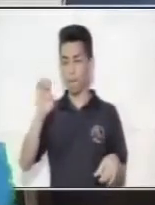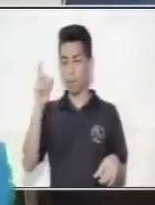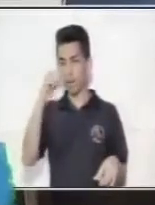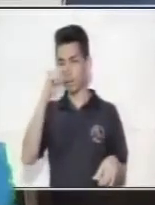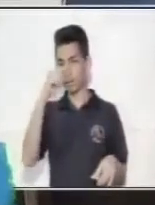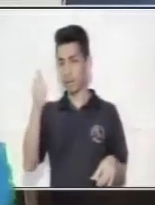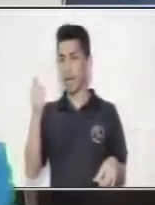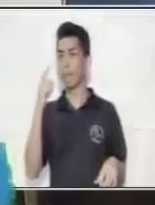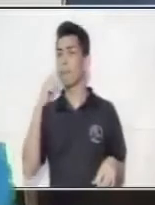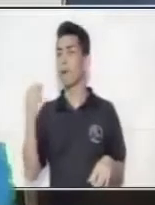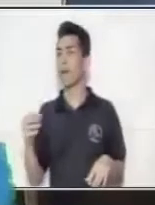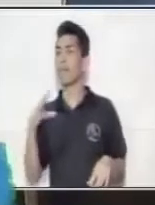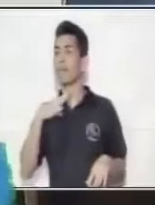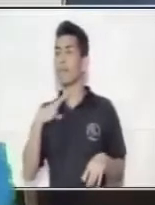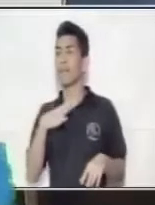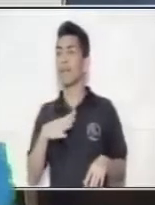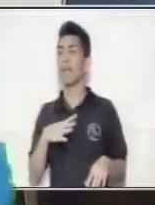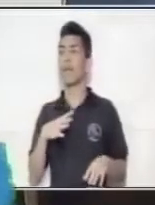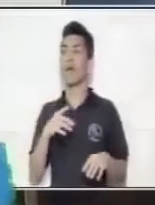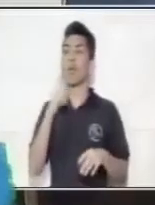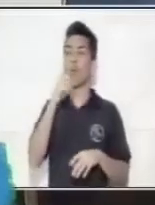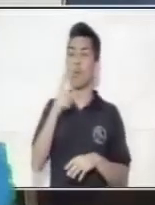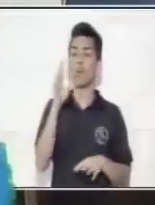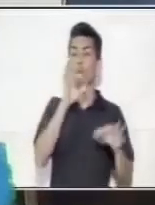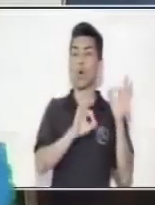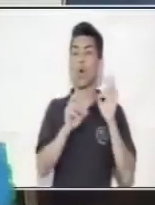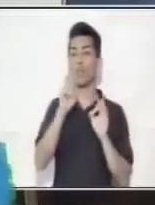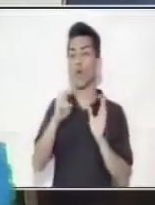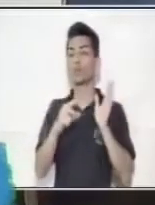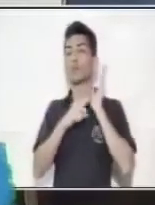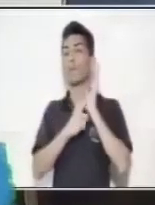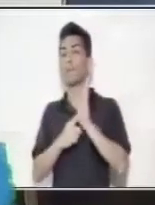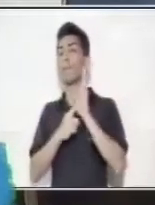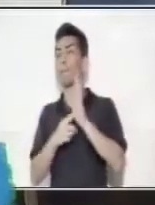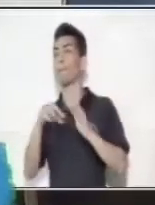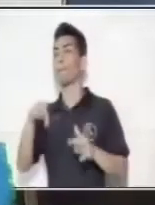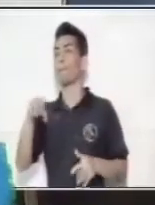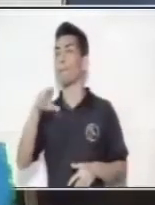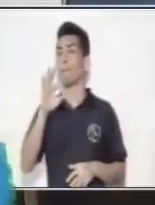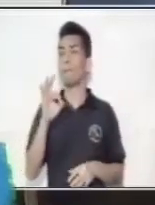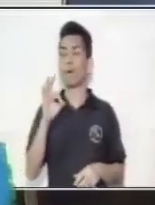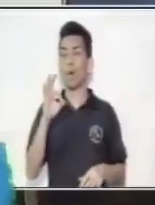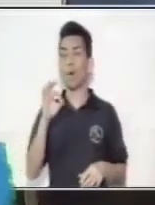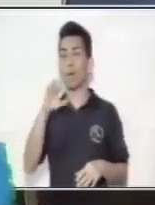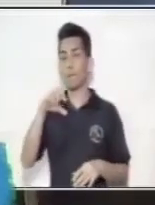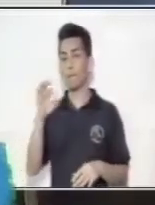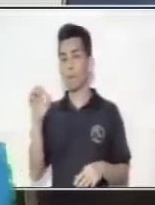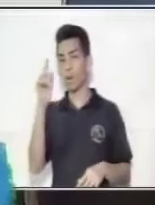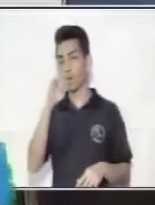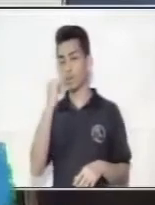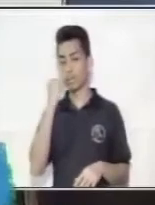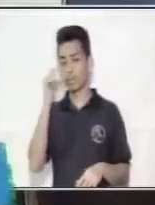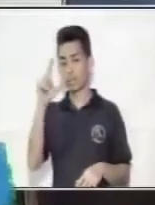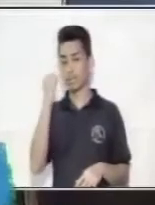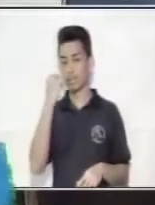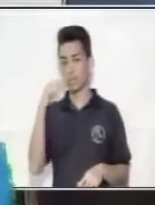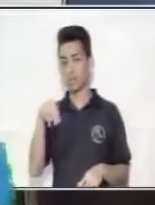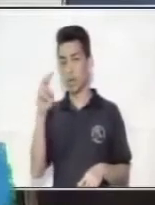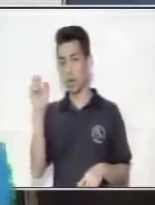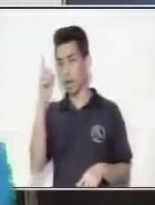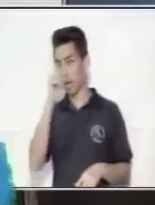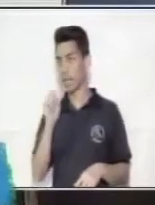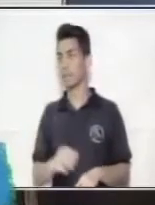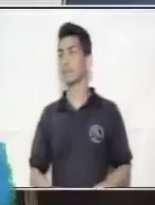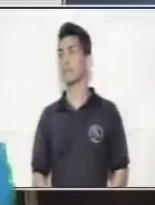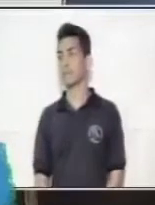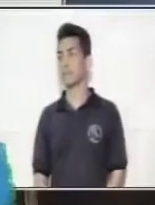que existen más de una o dos proposiciones incluidas. Para que nosotros identifiquemos una oración